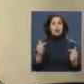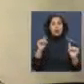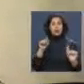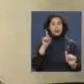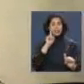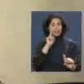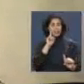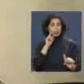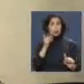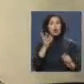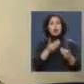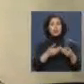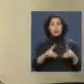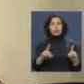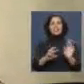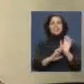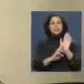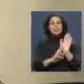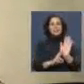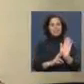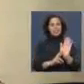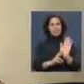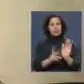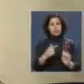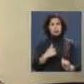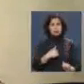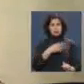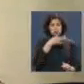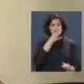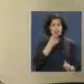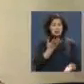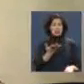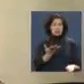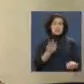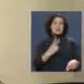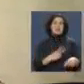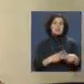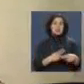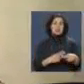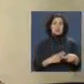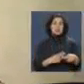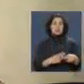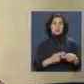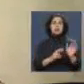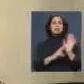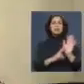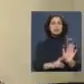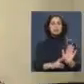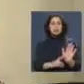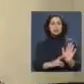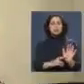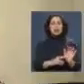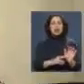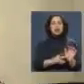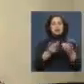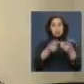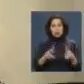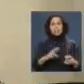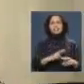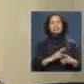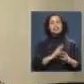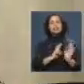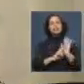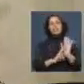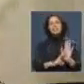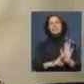Chile es la democracia representativa, y yo le pondría un apellido, democracia representativa a secas. La gente